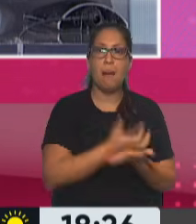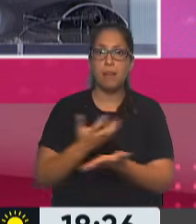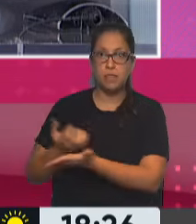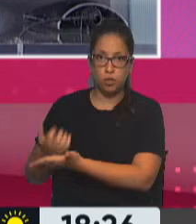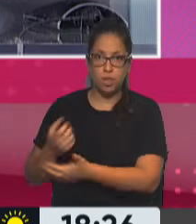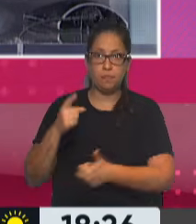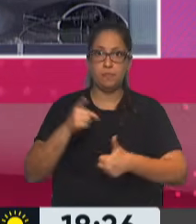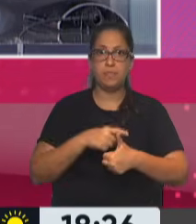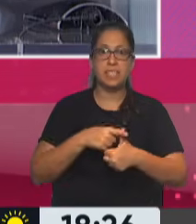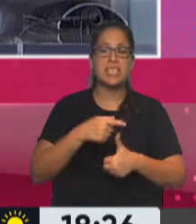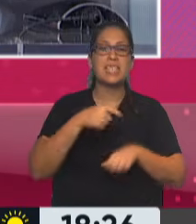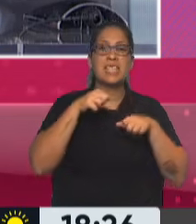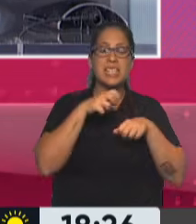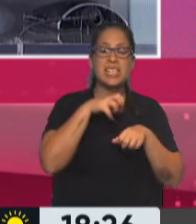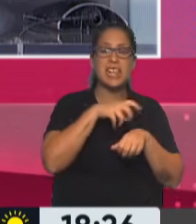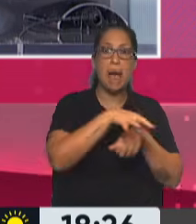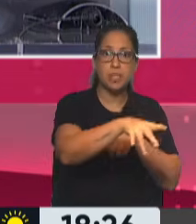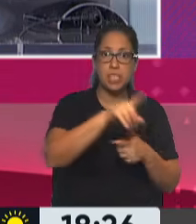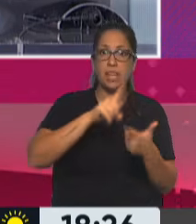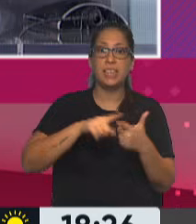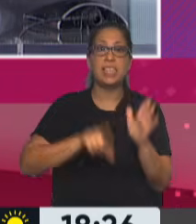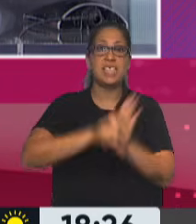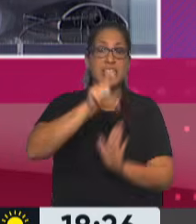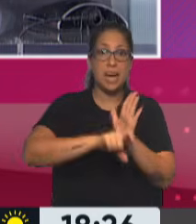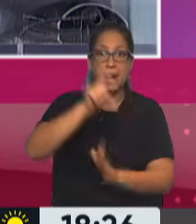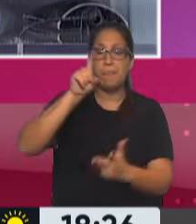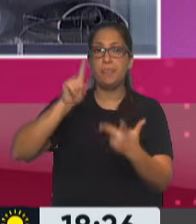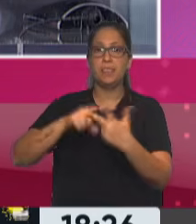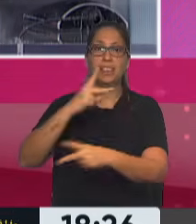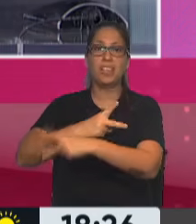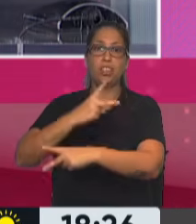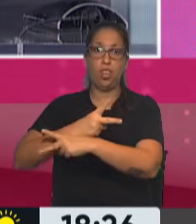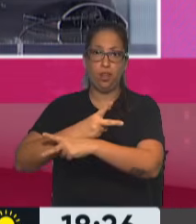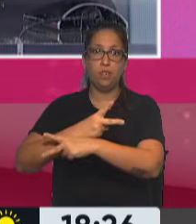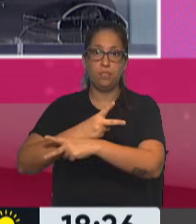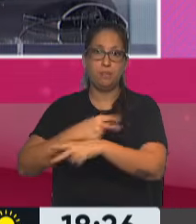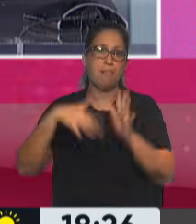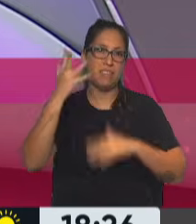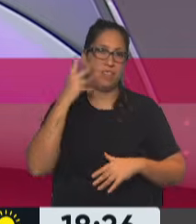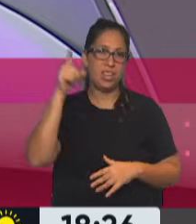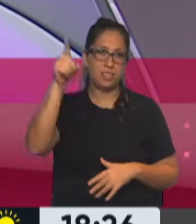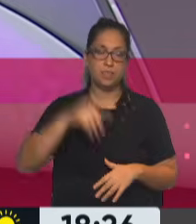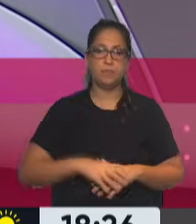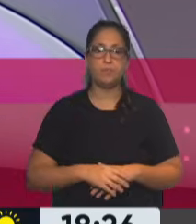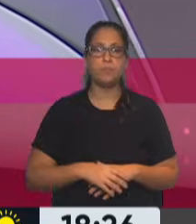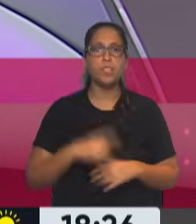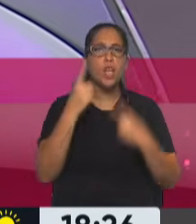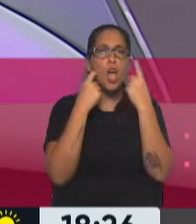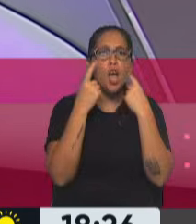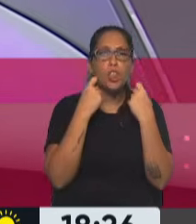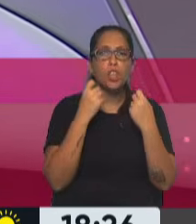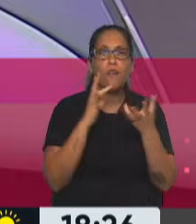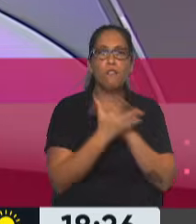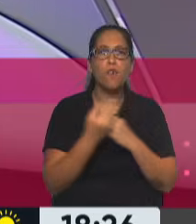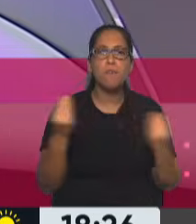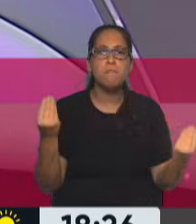un lado, de Snapchat, por otro lado, de Instagram y por otro lado, de TikTok. Claro. Entiendo que la verificación sería similar a la